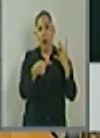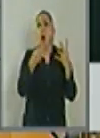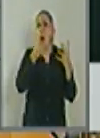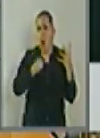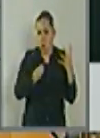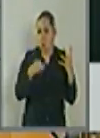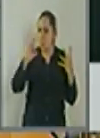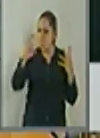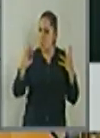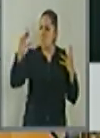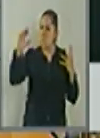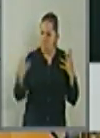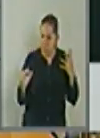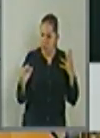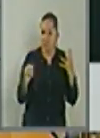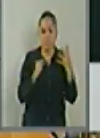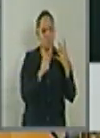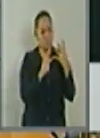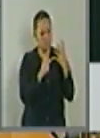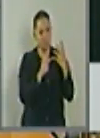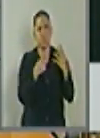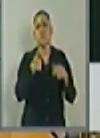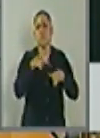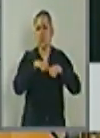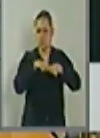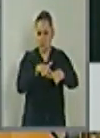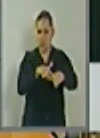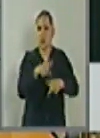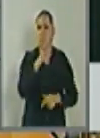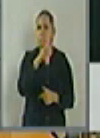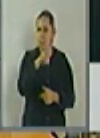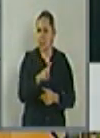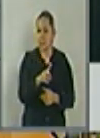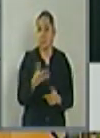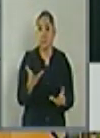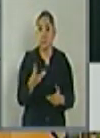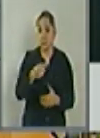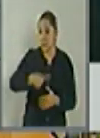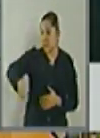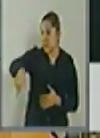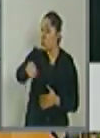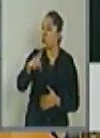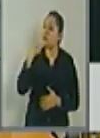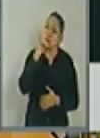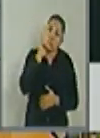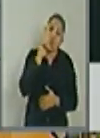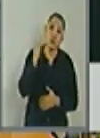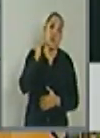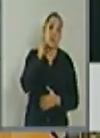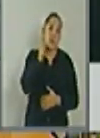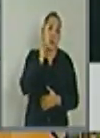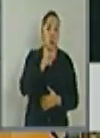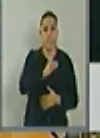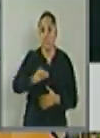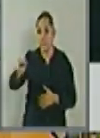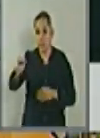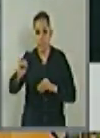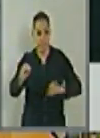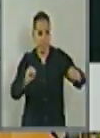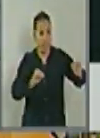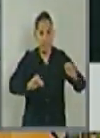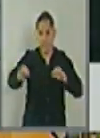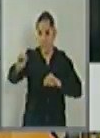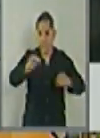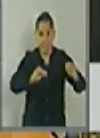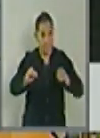disminuido, pero que desde allí y con nuestros legisladores que tengamos en ambas cámaras del Congreso,